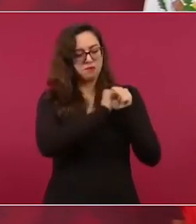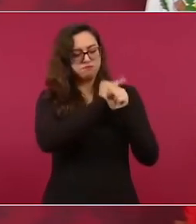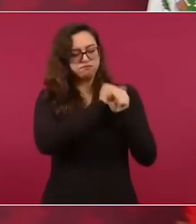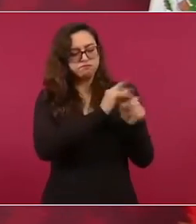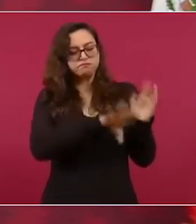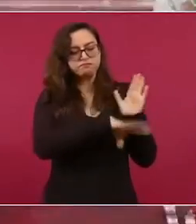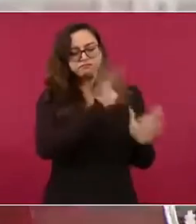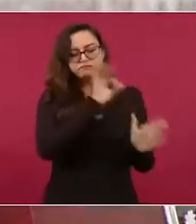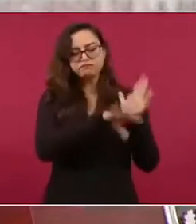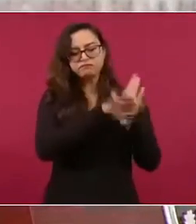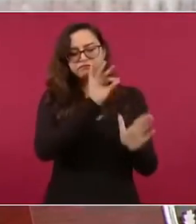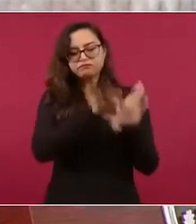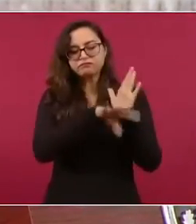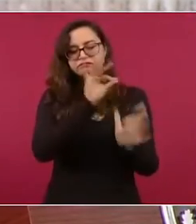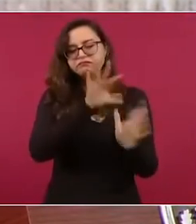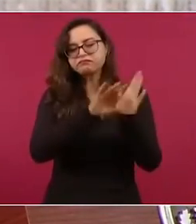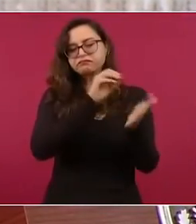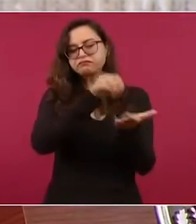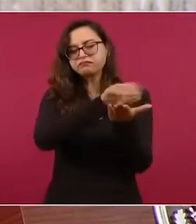historia.